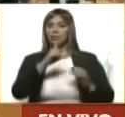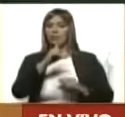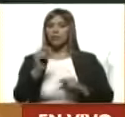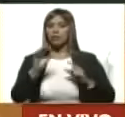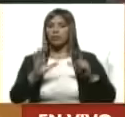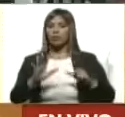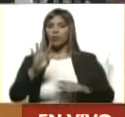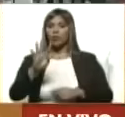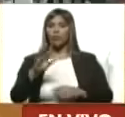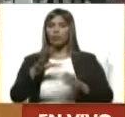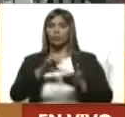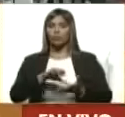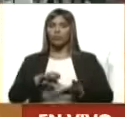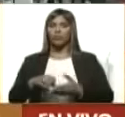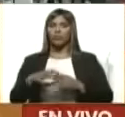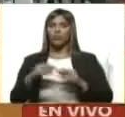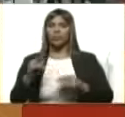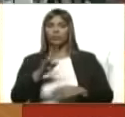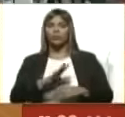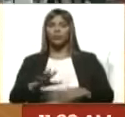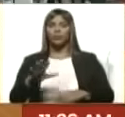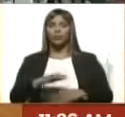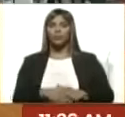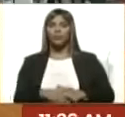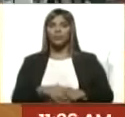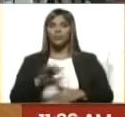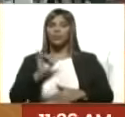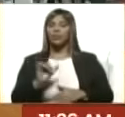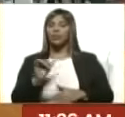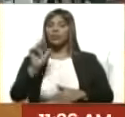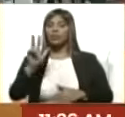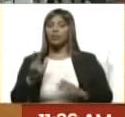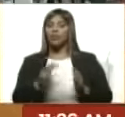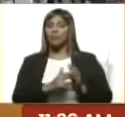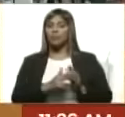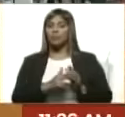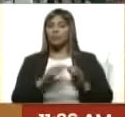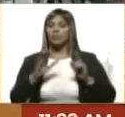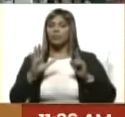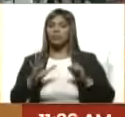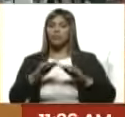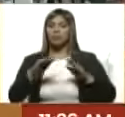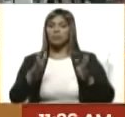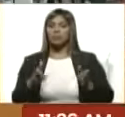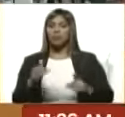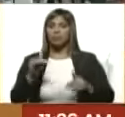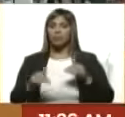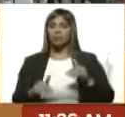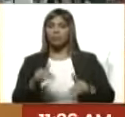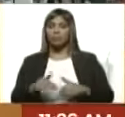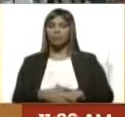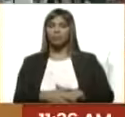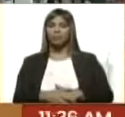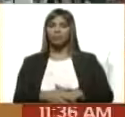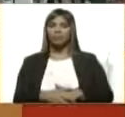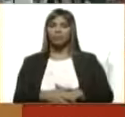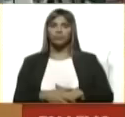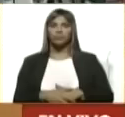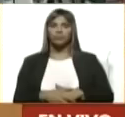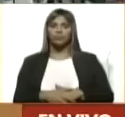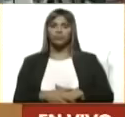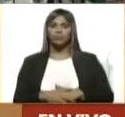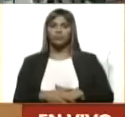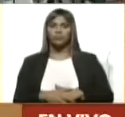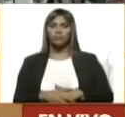1.174 centros de votación en todo el país y 3.006 mesas electorales.